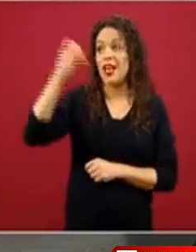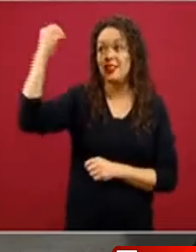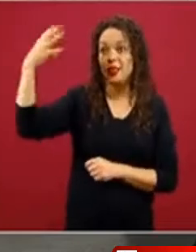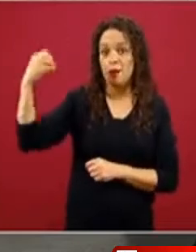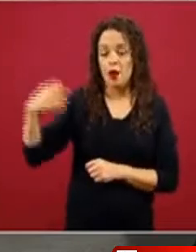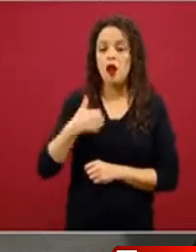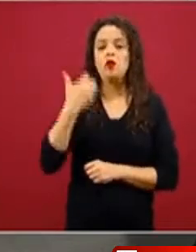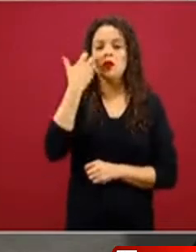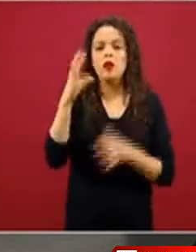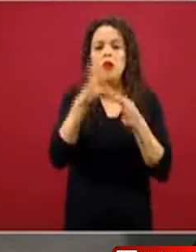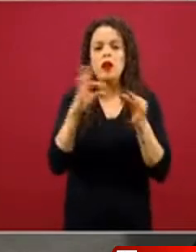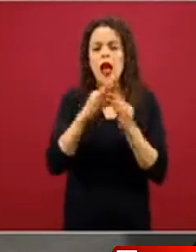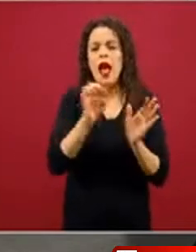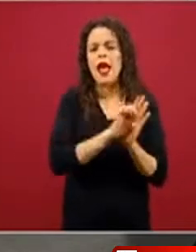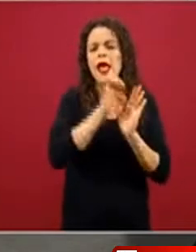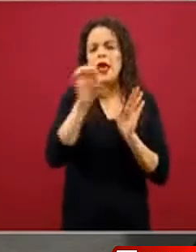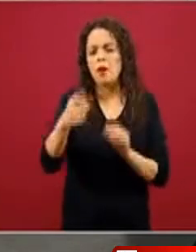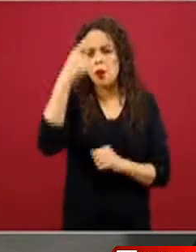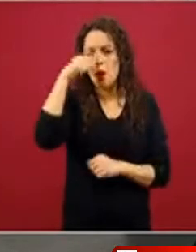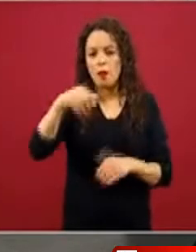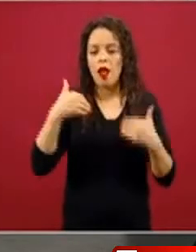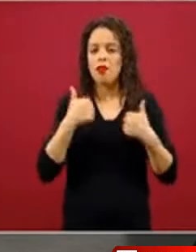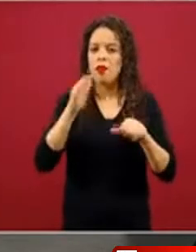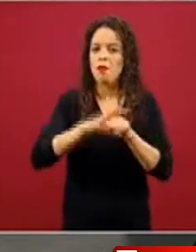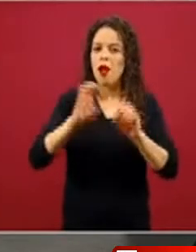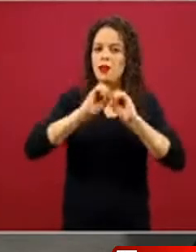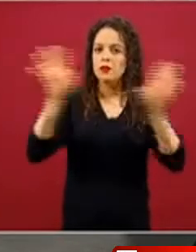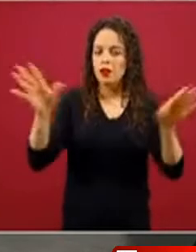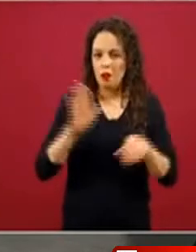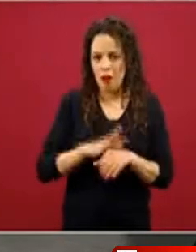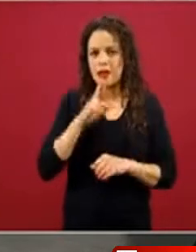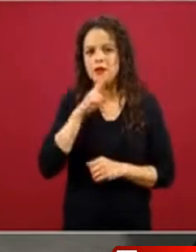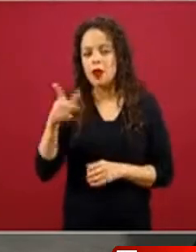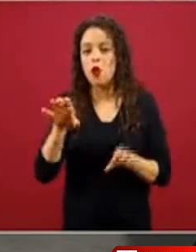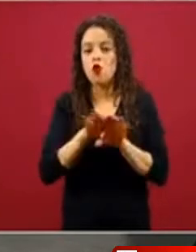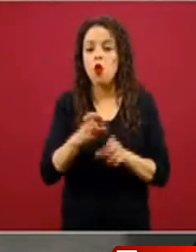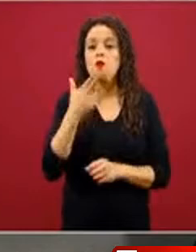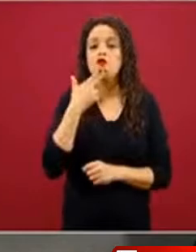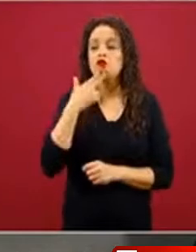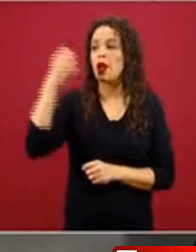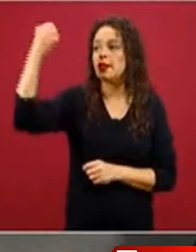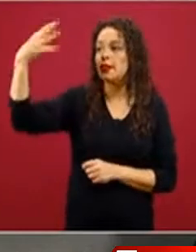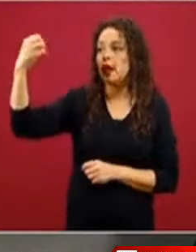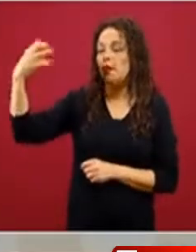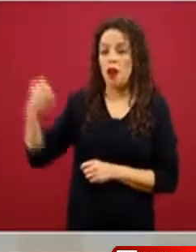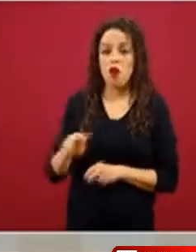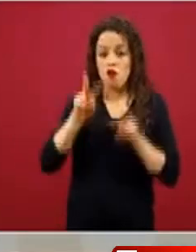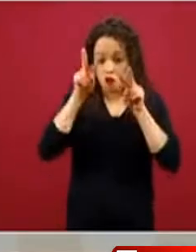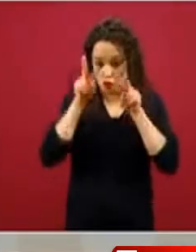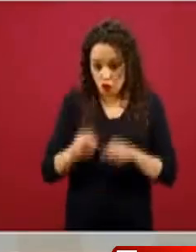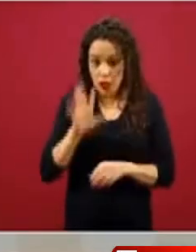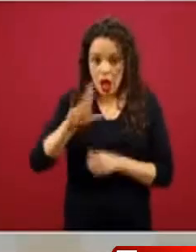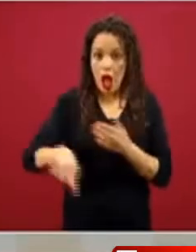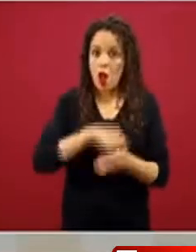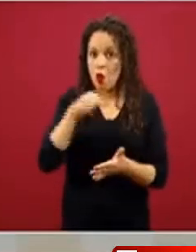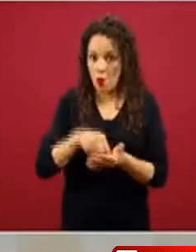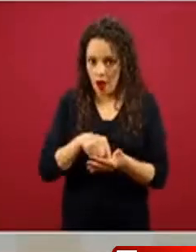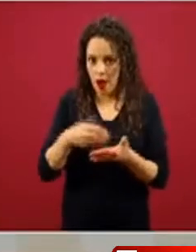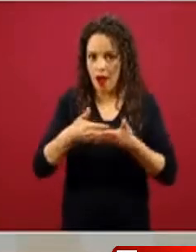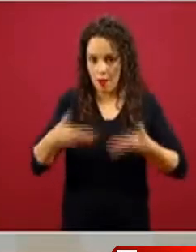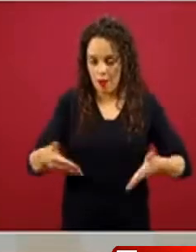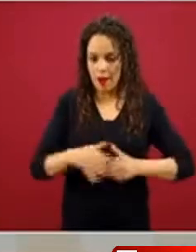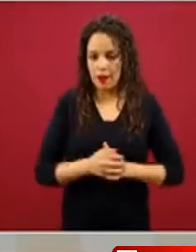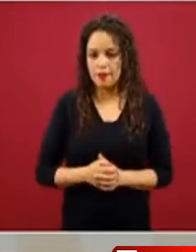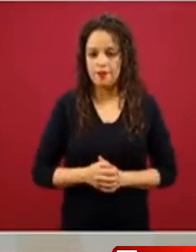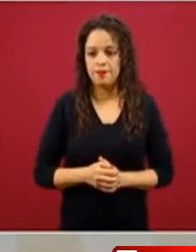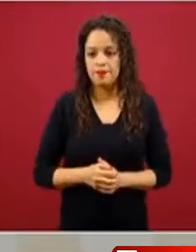comentar algunos ejemplos concretos para ilustrar cómo está funcionando el semáforo ya en las realidades locales.